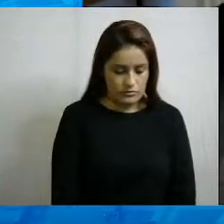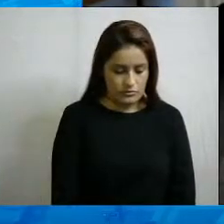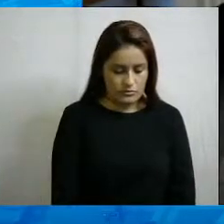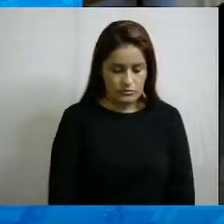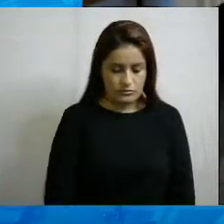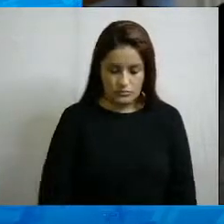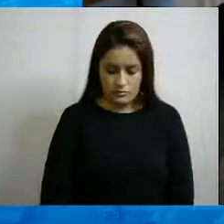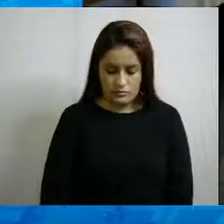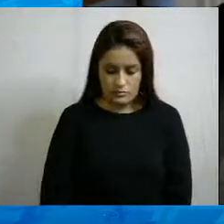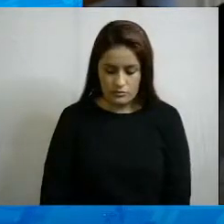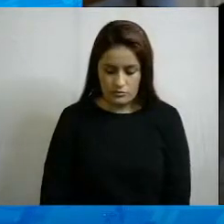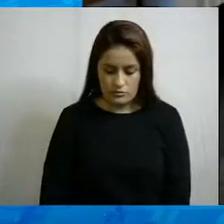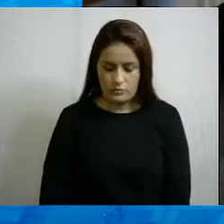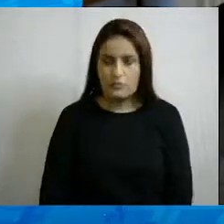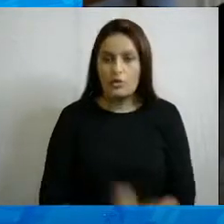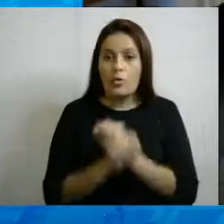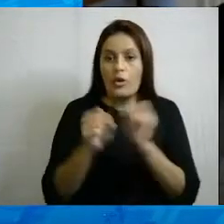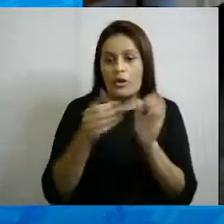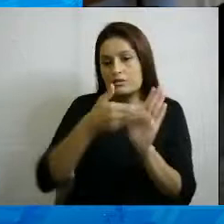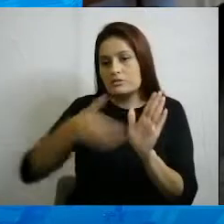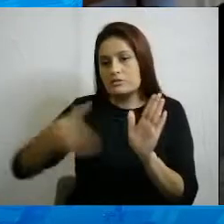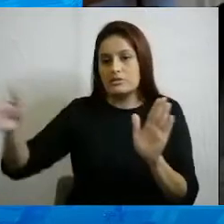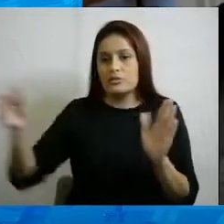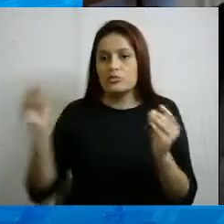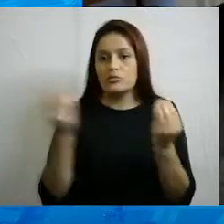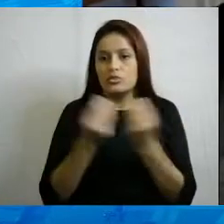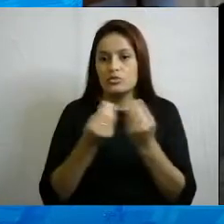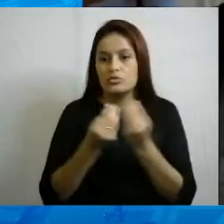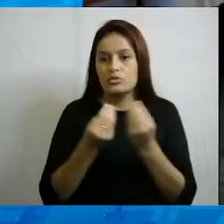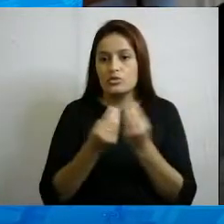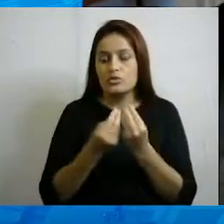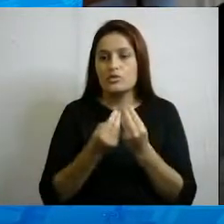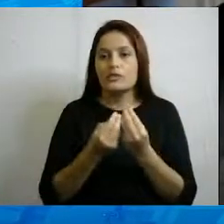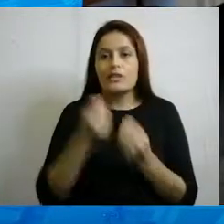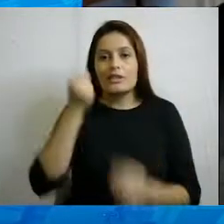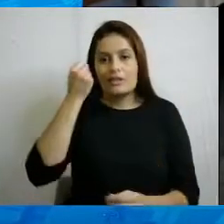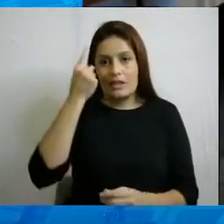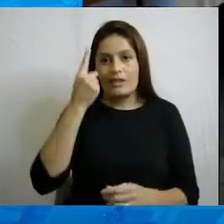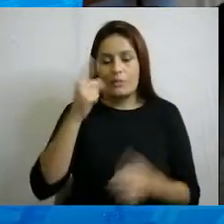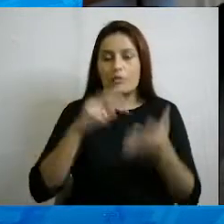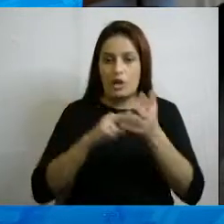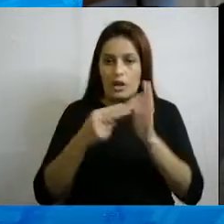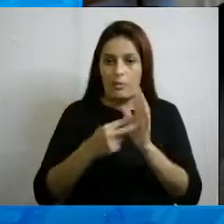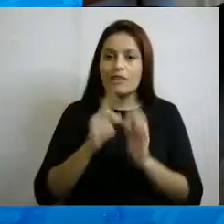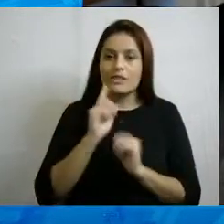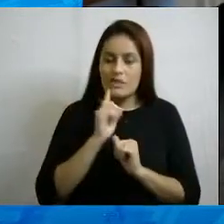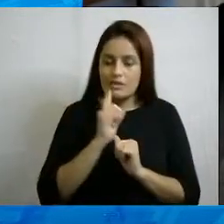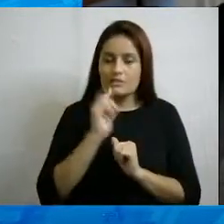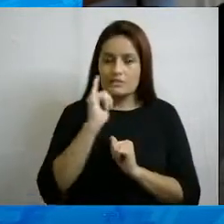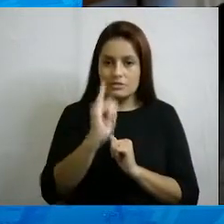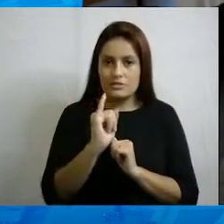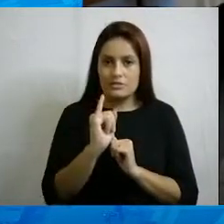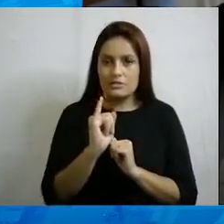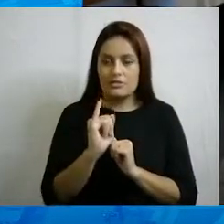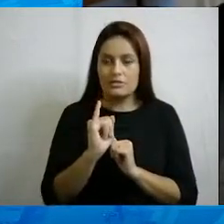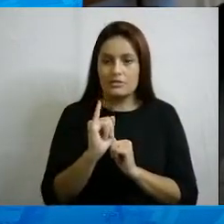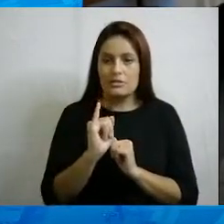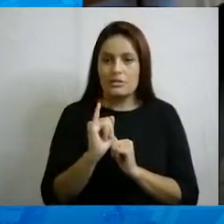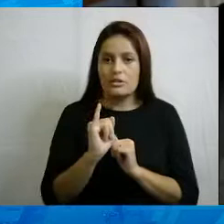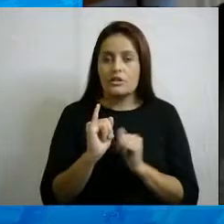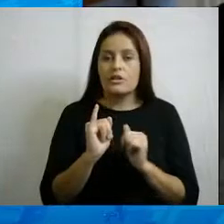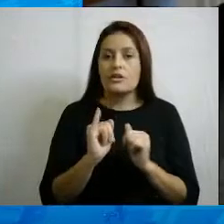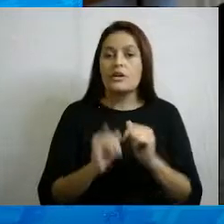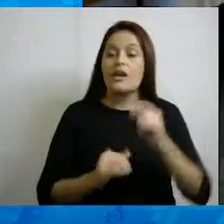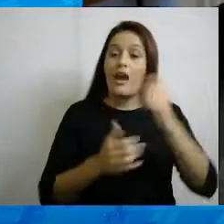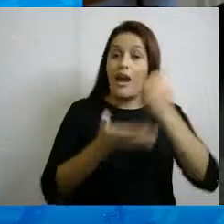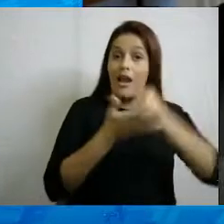porque no podemos extender tanto el conflicto. O sea, el conflicto está. Sí. El problema es que le pasaron